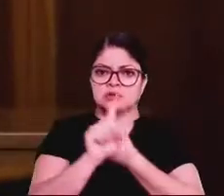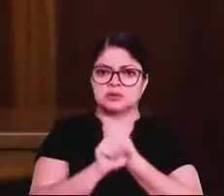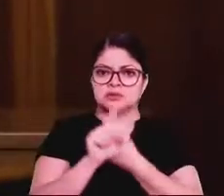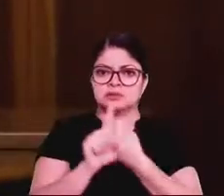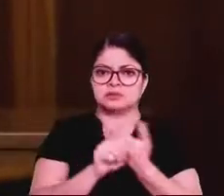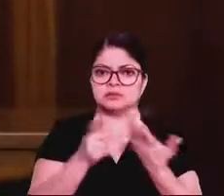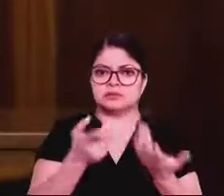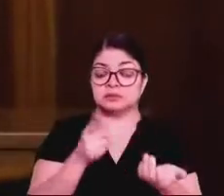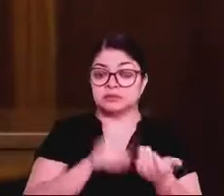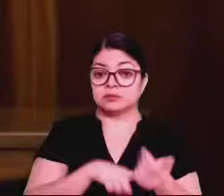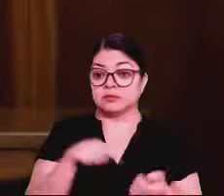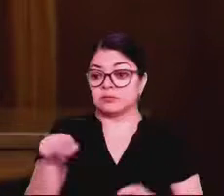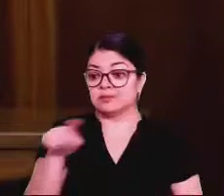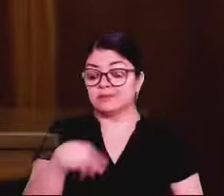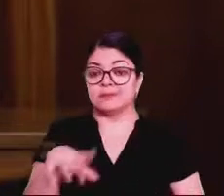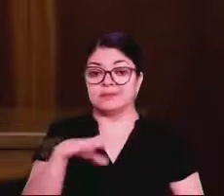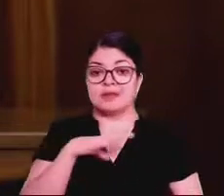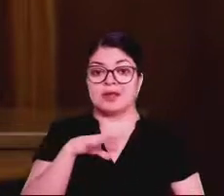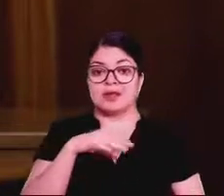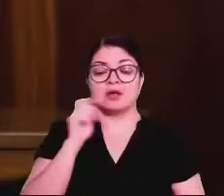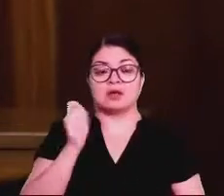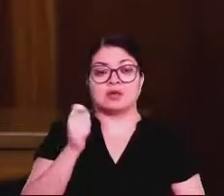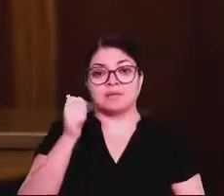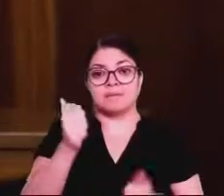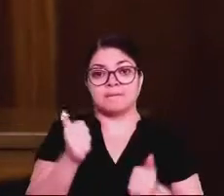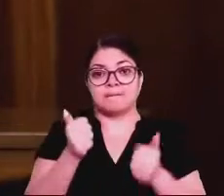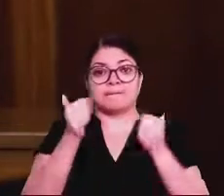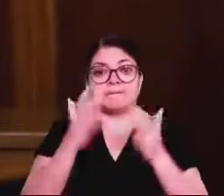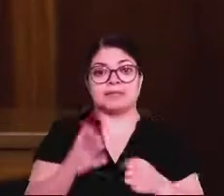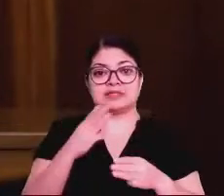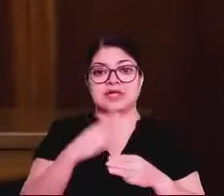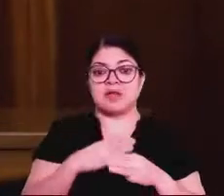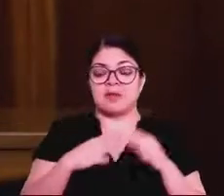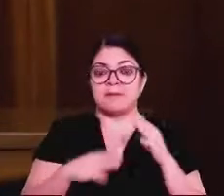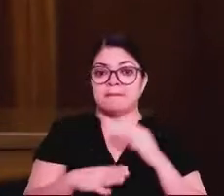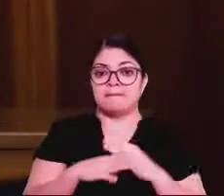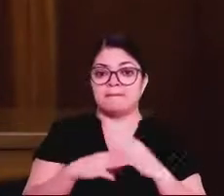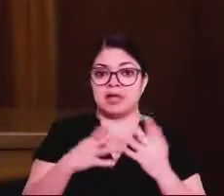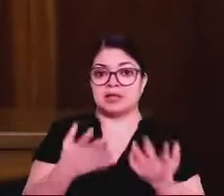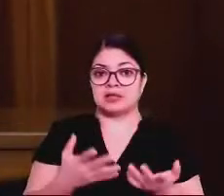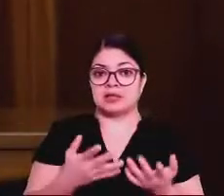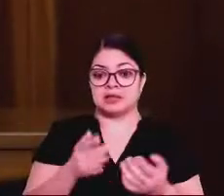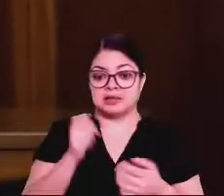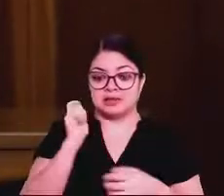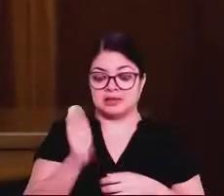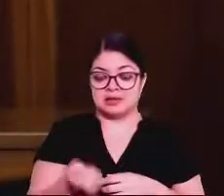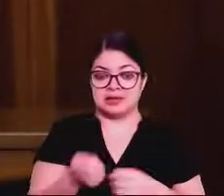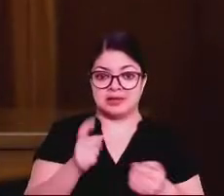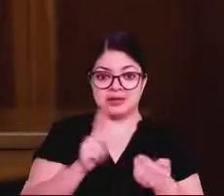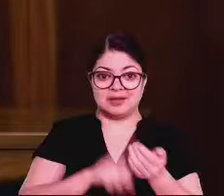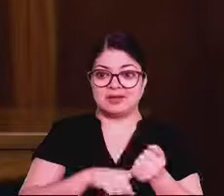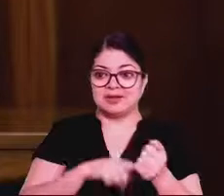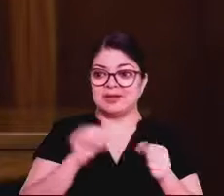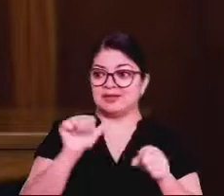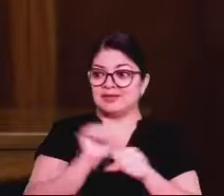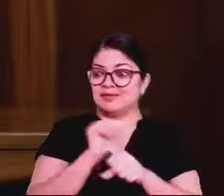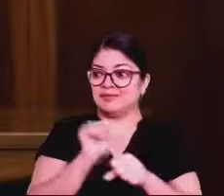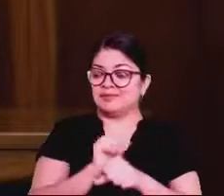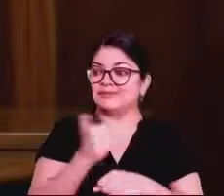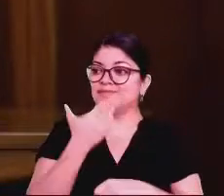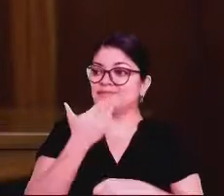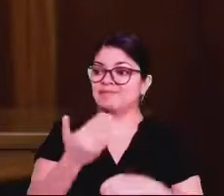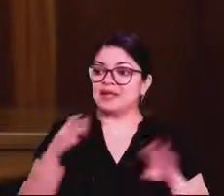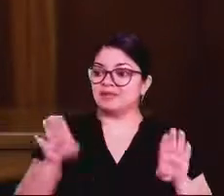en escolares se deben a una excesiva carga de material escolar, un transporte no adecuado de